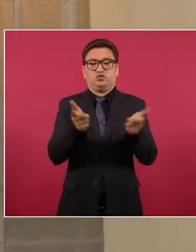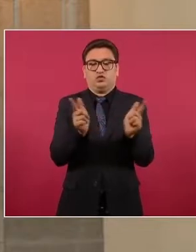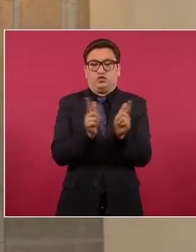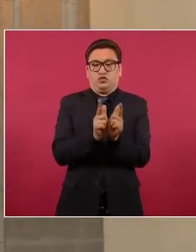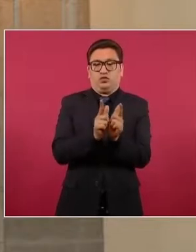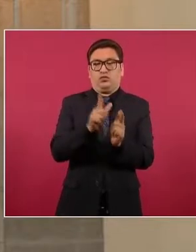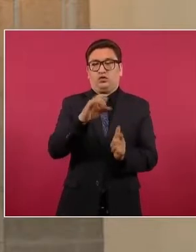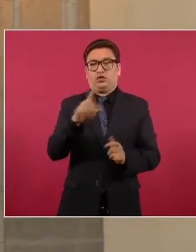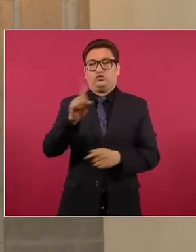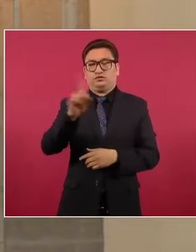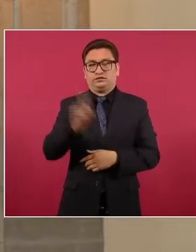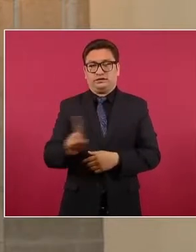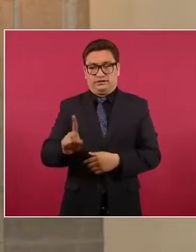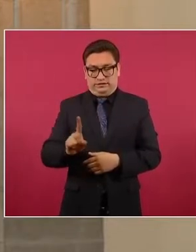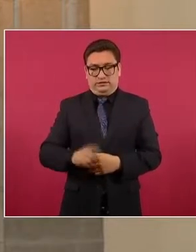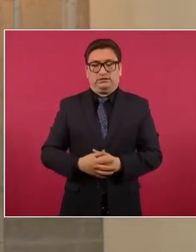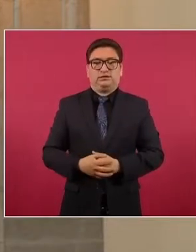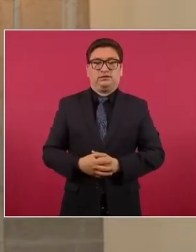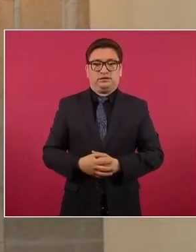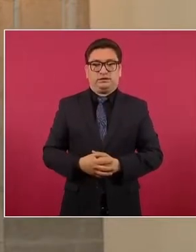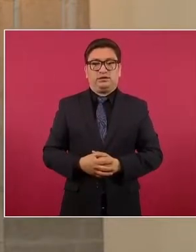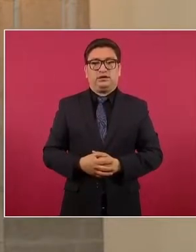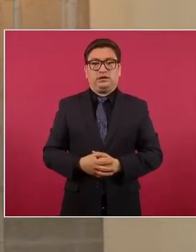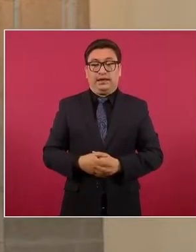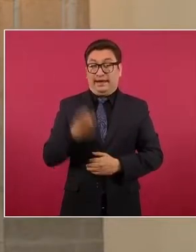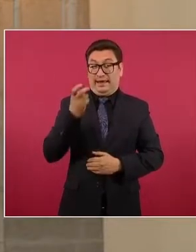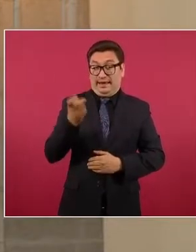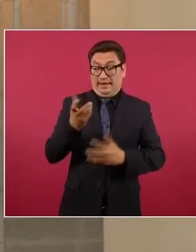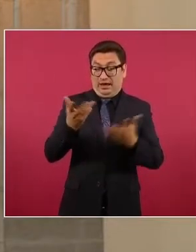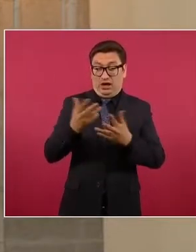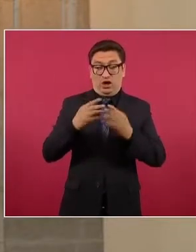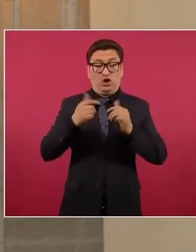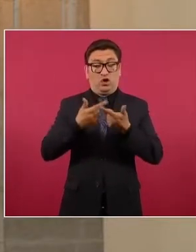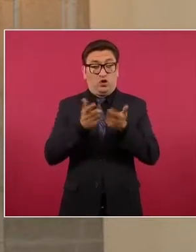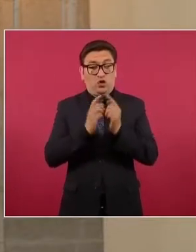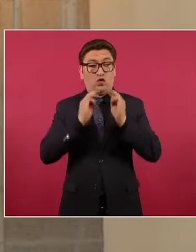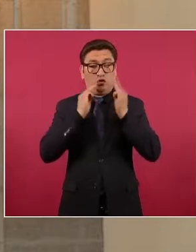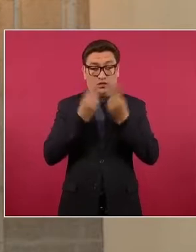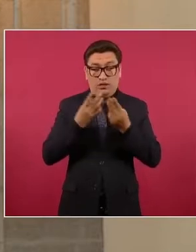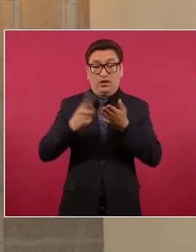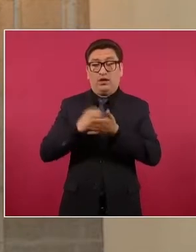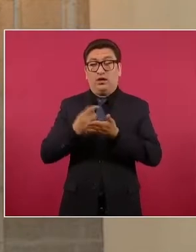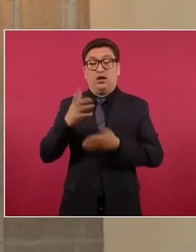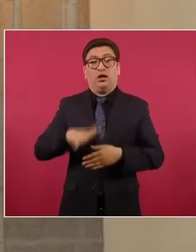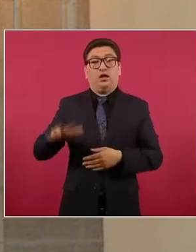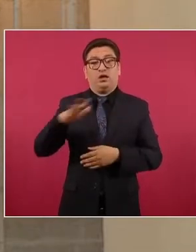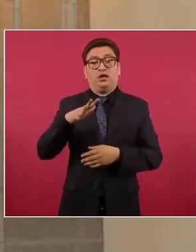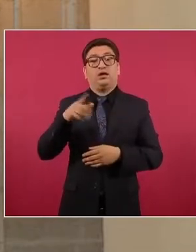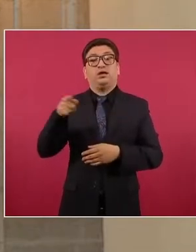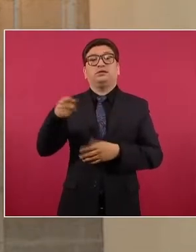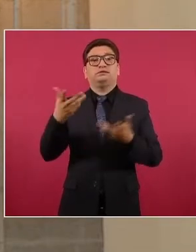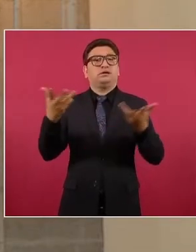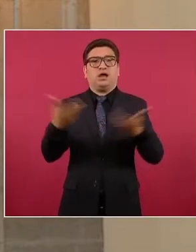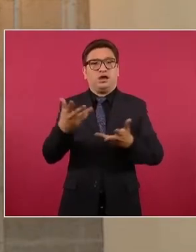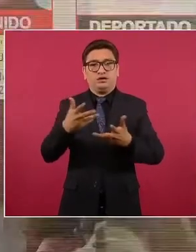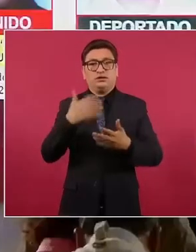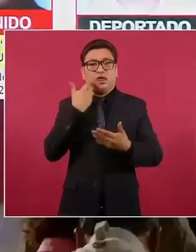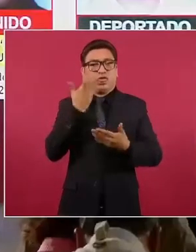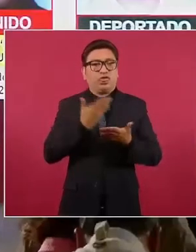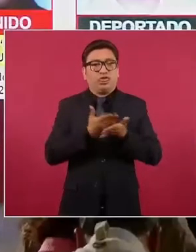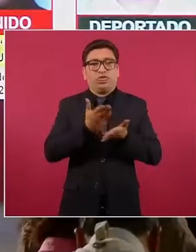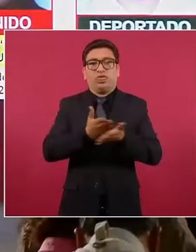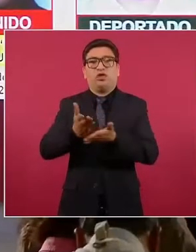y además de tener actividades delincuenciales en Tamaulipas, también trató de incursionar en varias